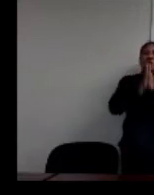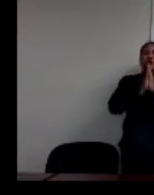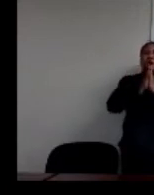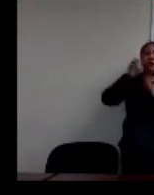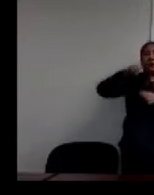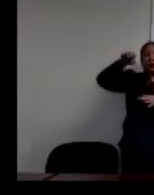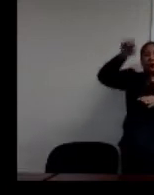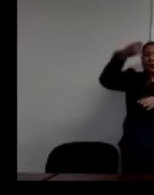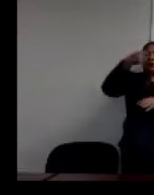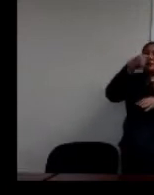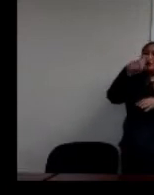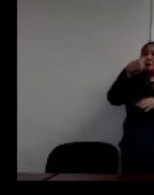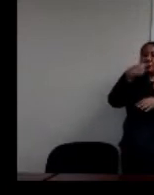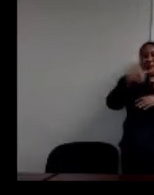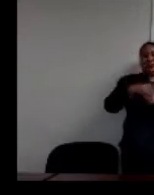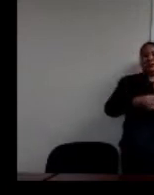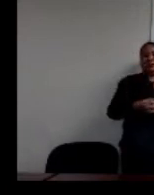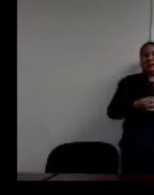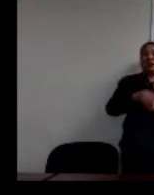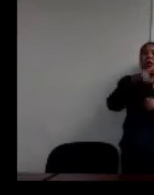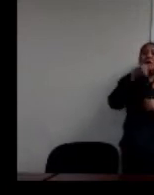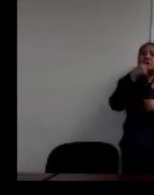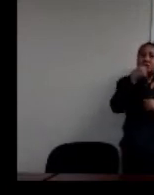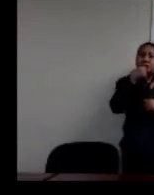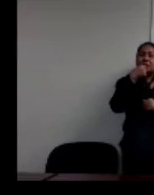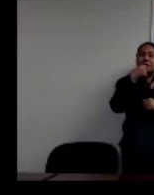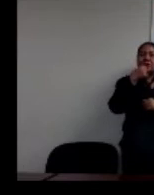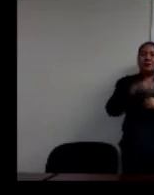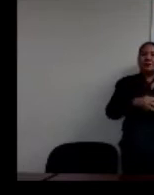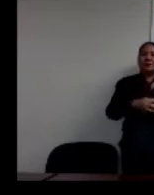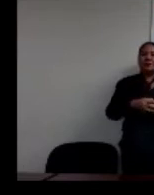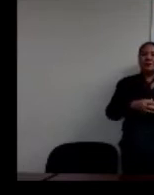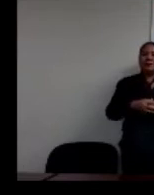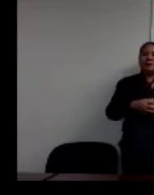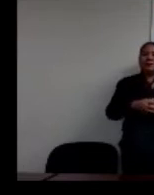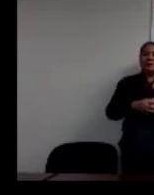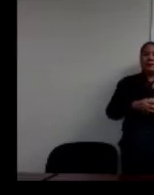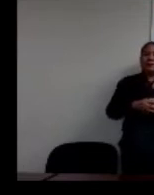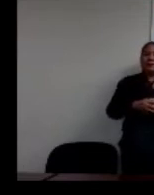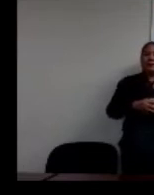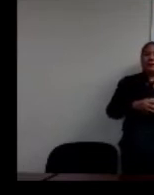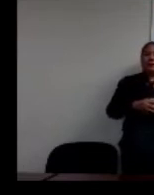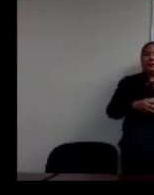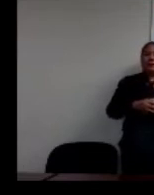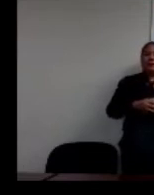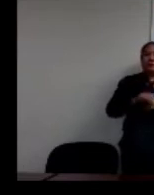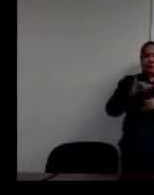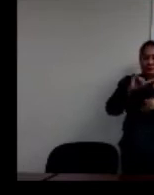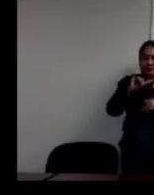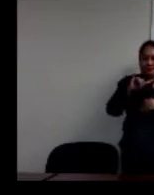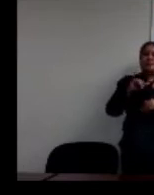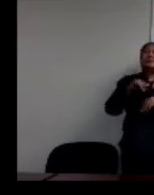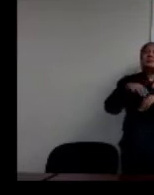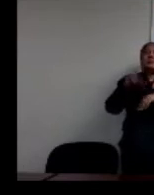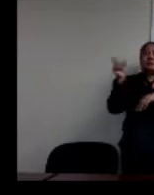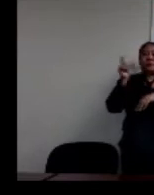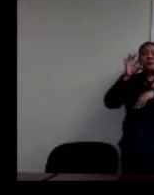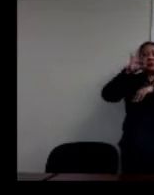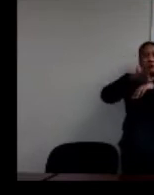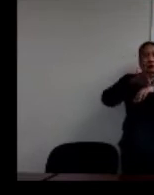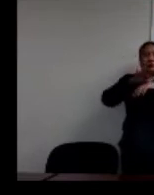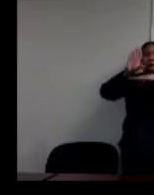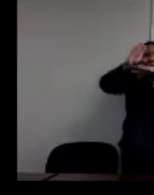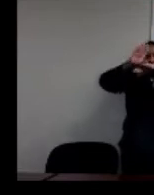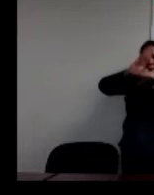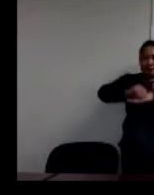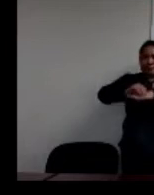la dosis del medicamento a menos que sea bajo indicación de su médico tratante. Hay